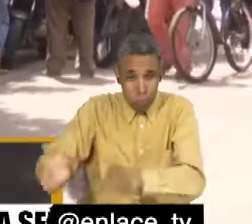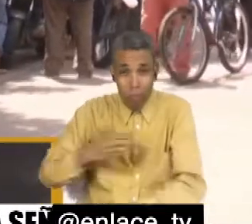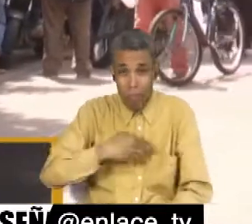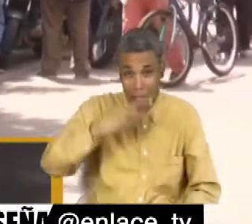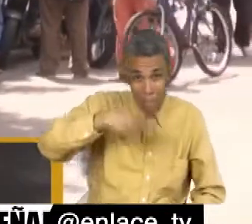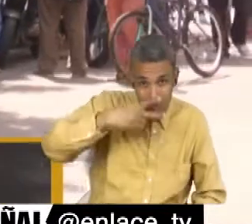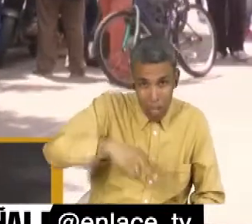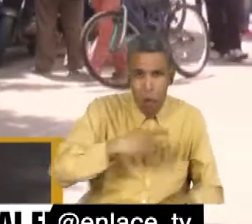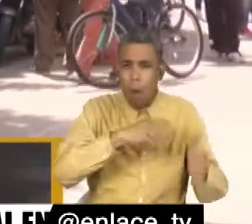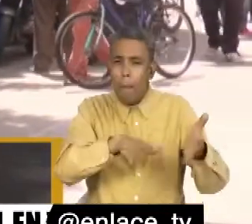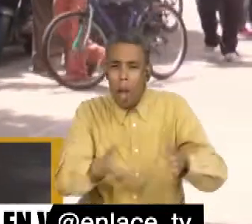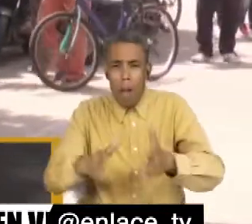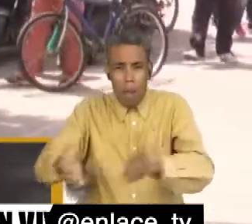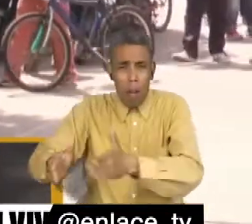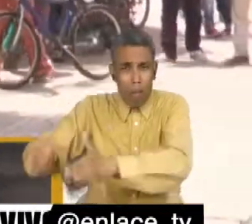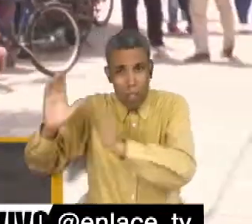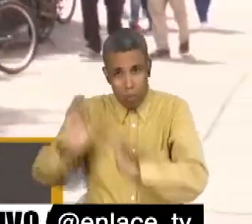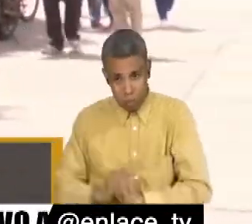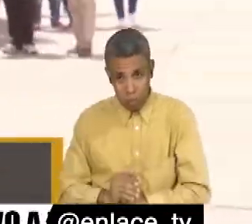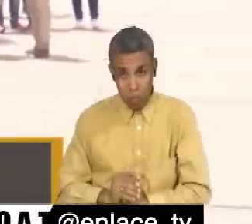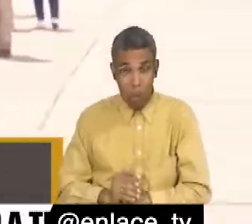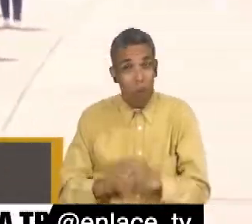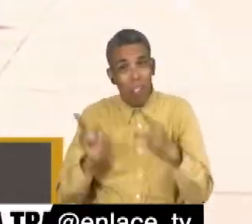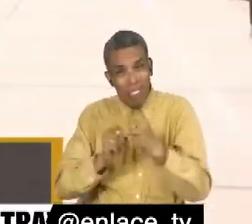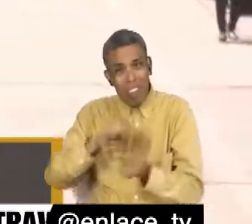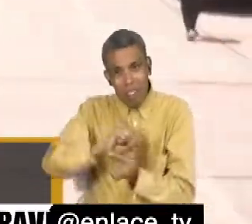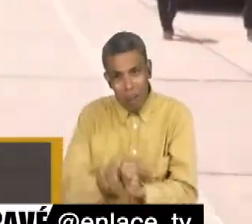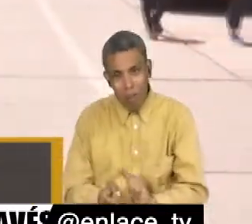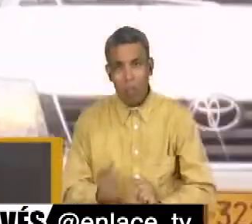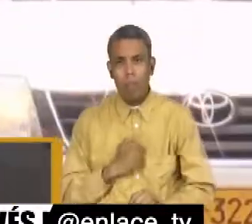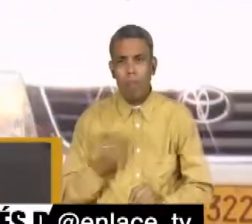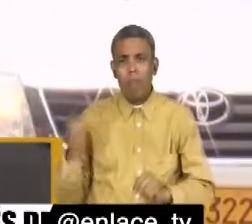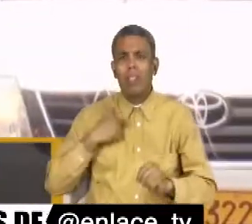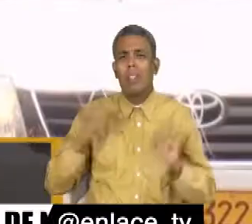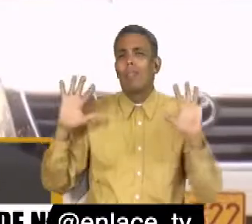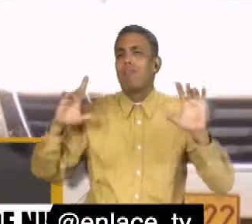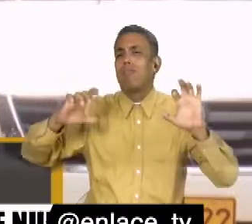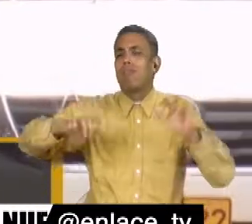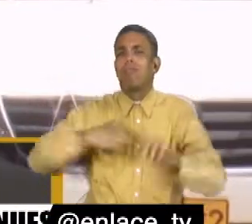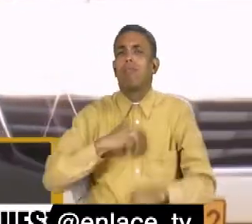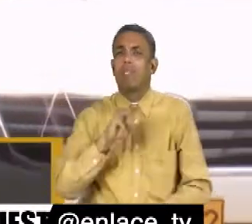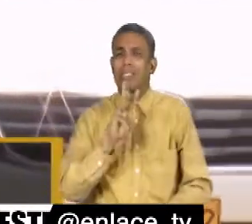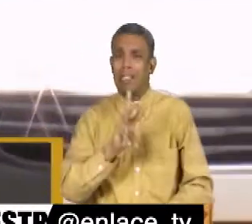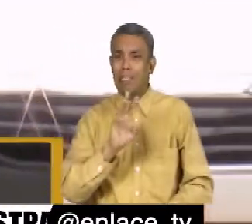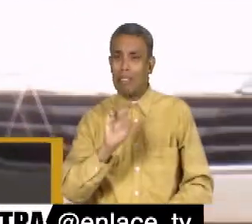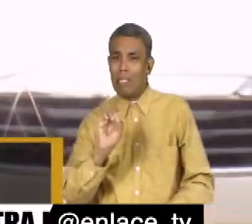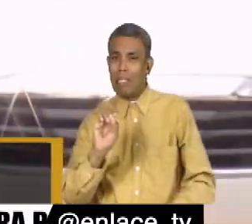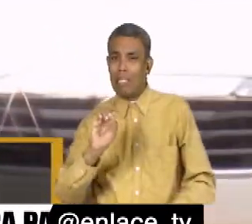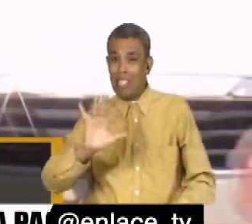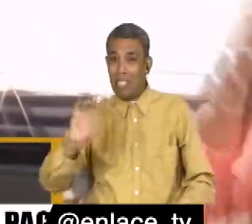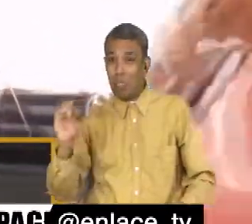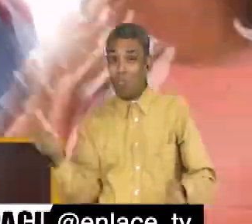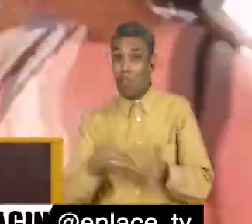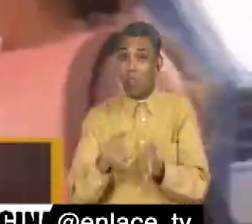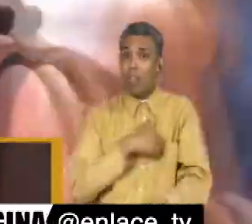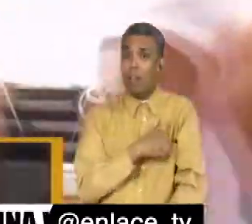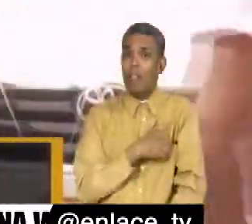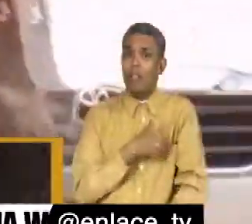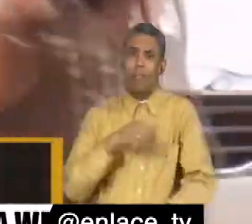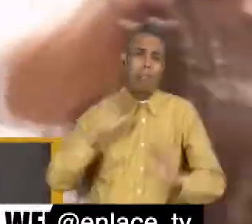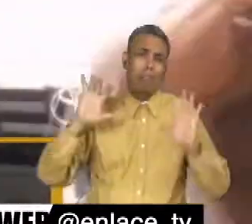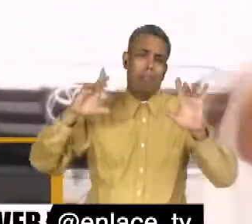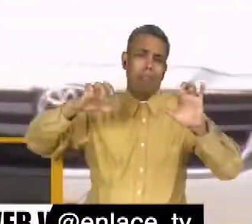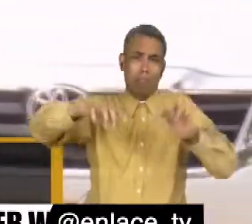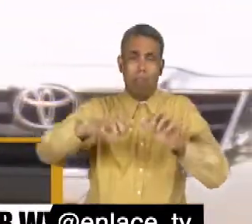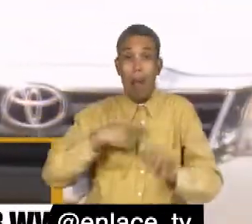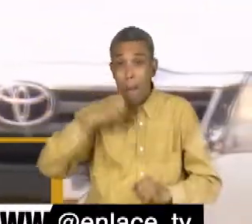esposas en las puertas de las clínicas y los hospitales. En este paro participan más de 350 mil docentes de todo el país. La gran movilización está prevista